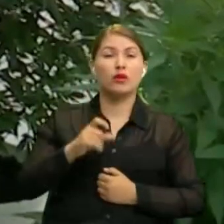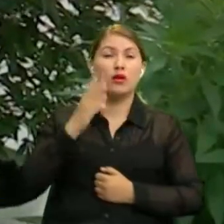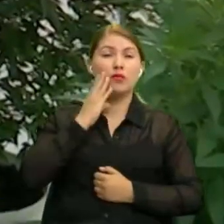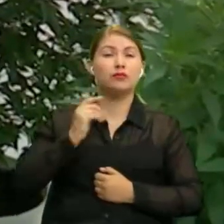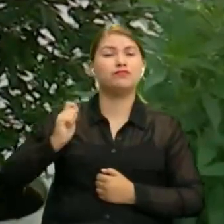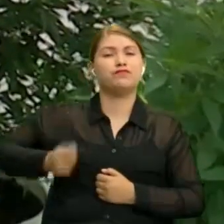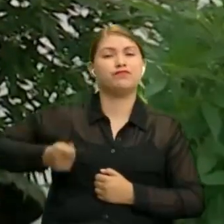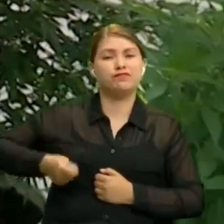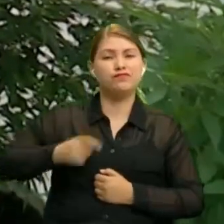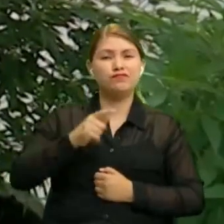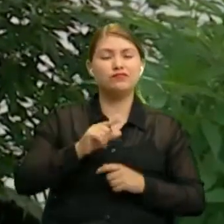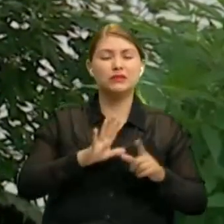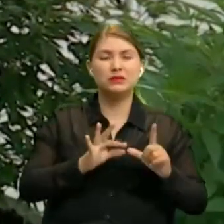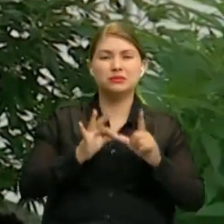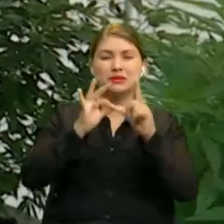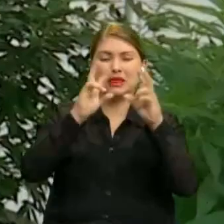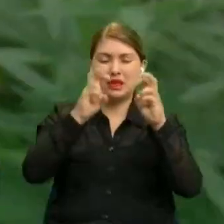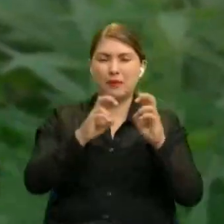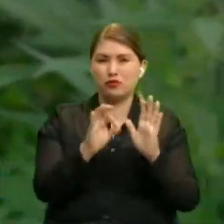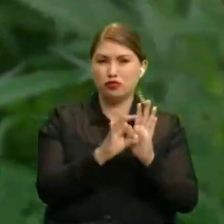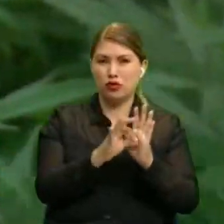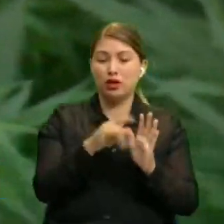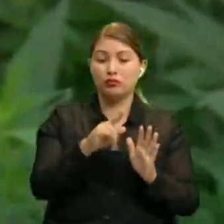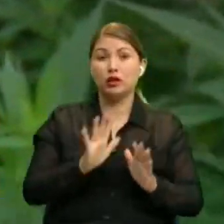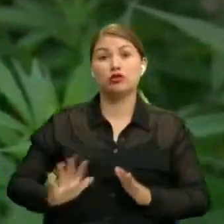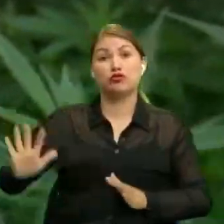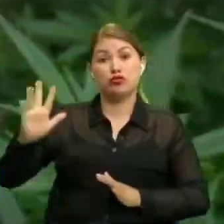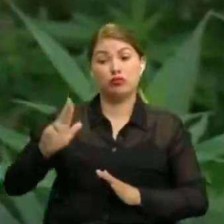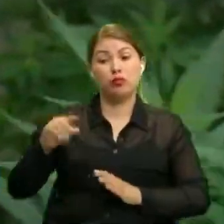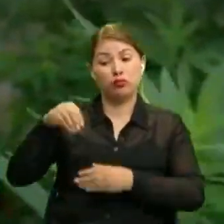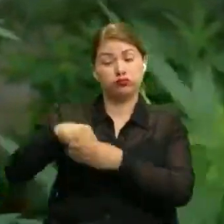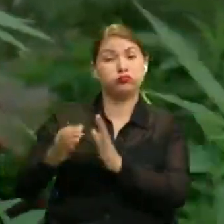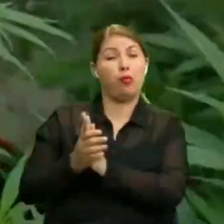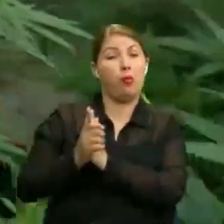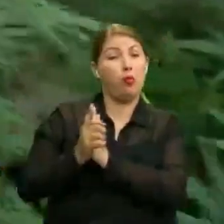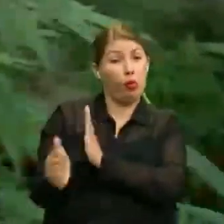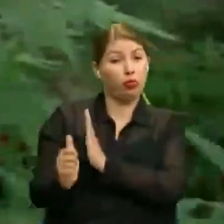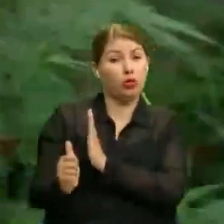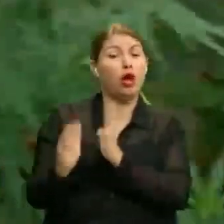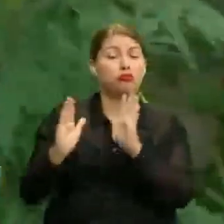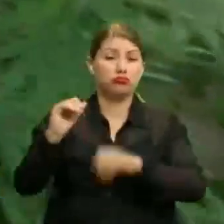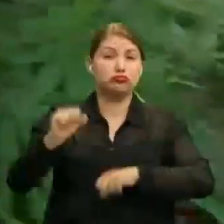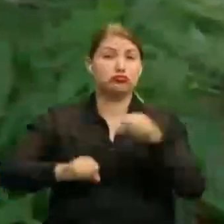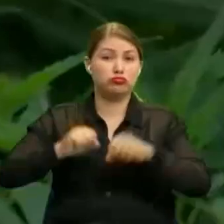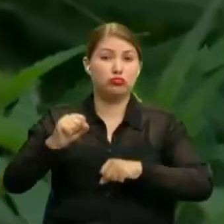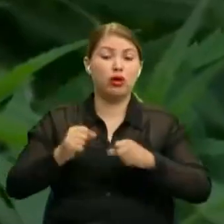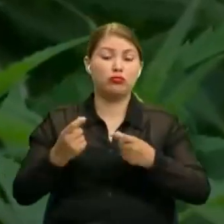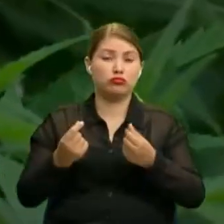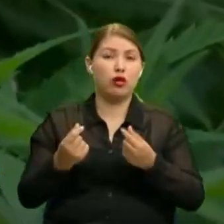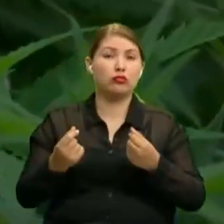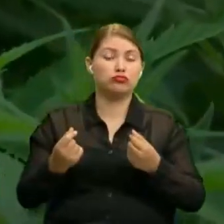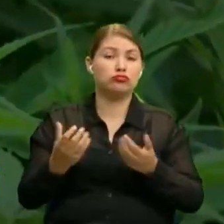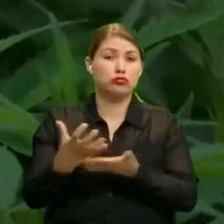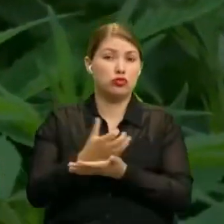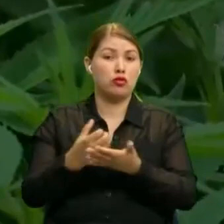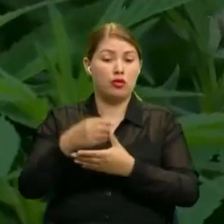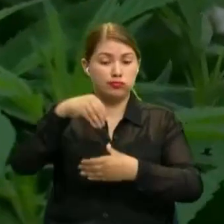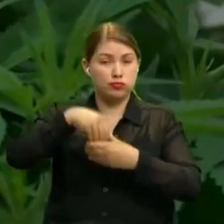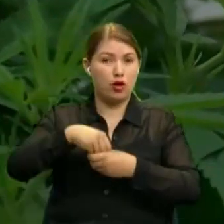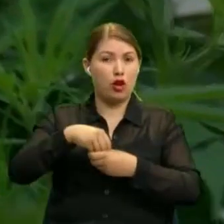especialista en este tipo de cultivos la región tiene un enorme potencial y podría ser una opción para dinamizar la economía local